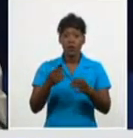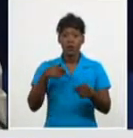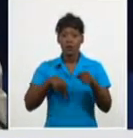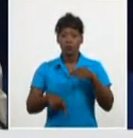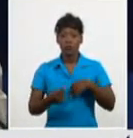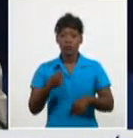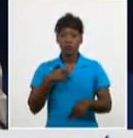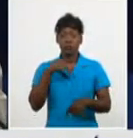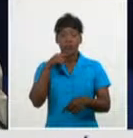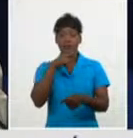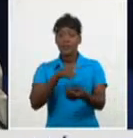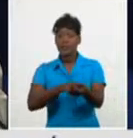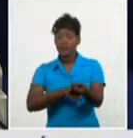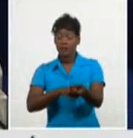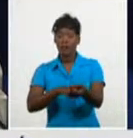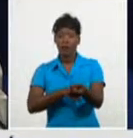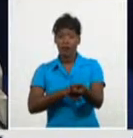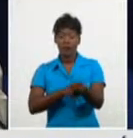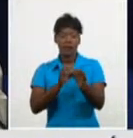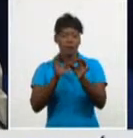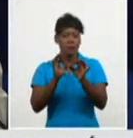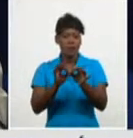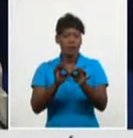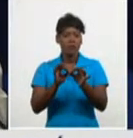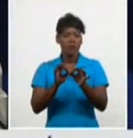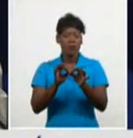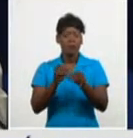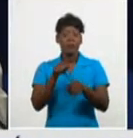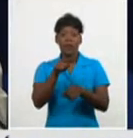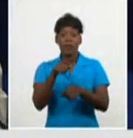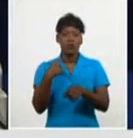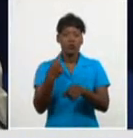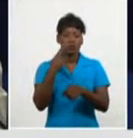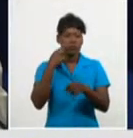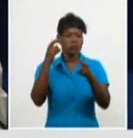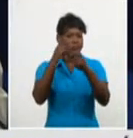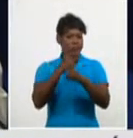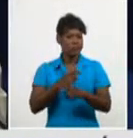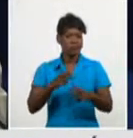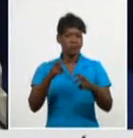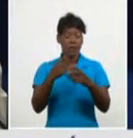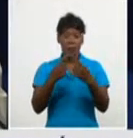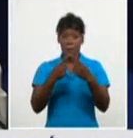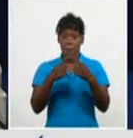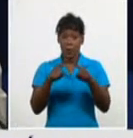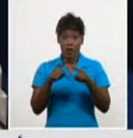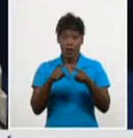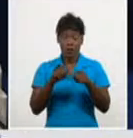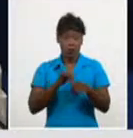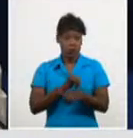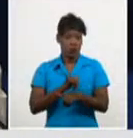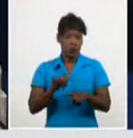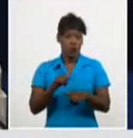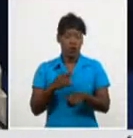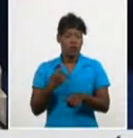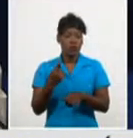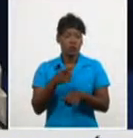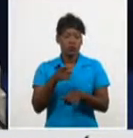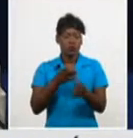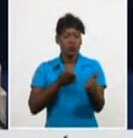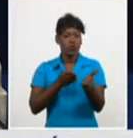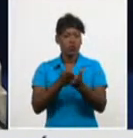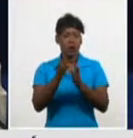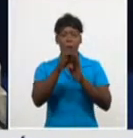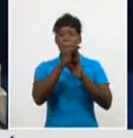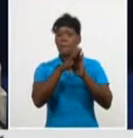tengan una trombopatía. De todas formas, sí, se hace un grupo de